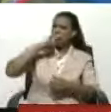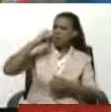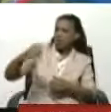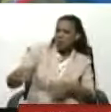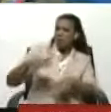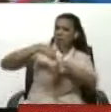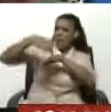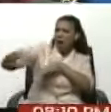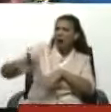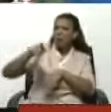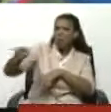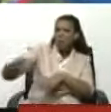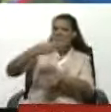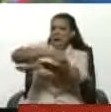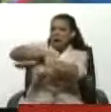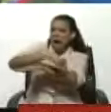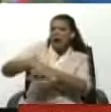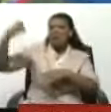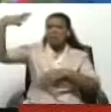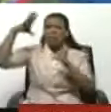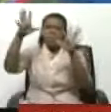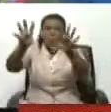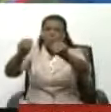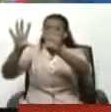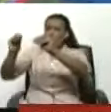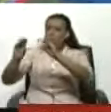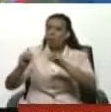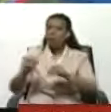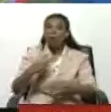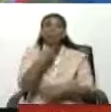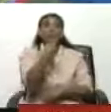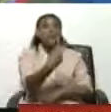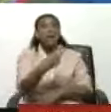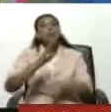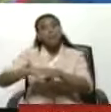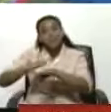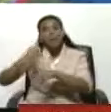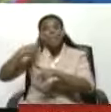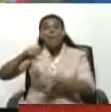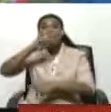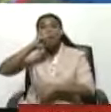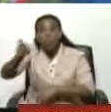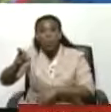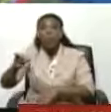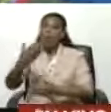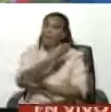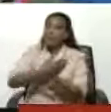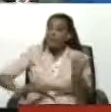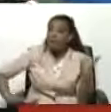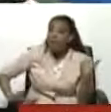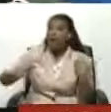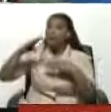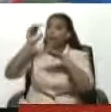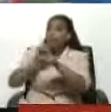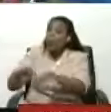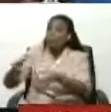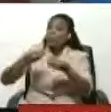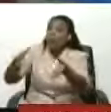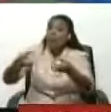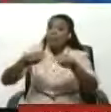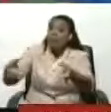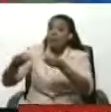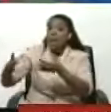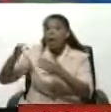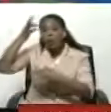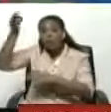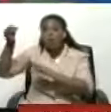mira cómo está la calle sin alumbrado. Entonces la vocera me decía, sí, pero Nicolás Maduro, nuestro presidente, te está enviando recursos del